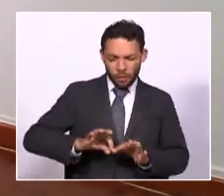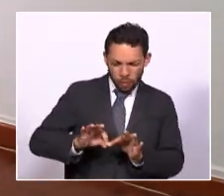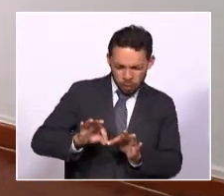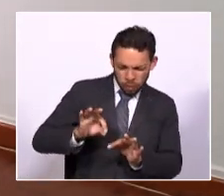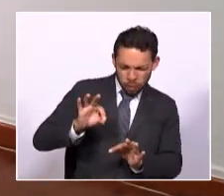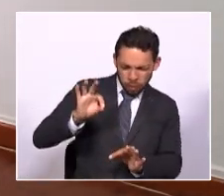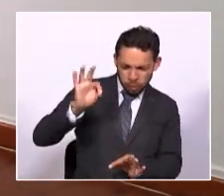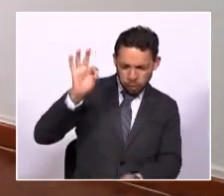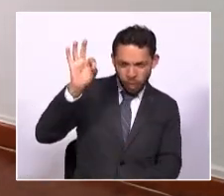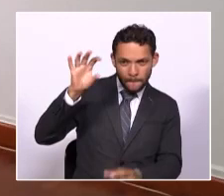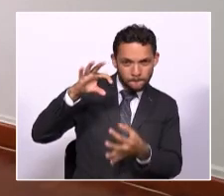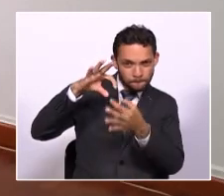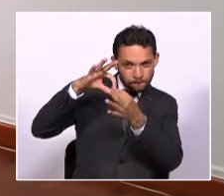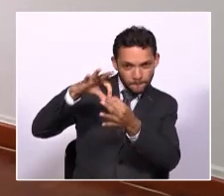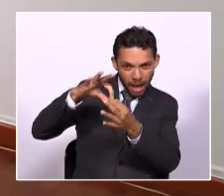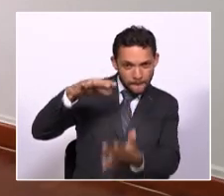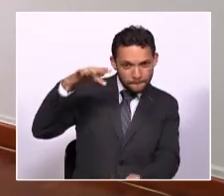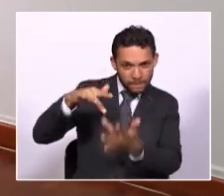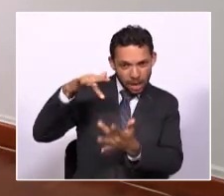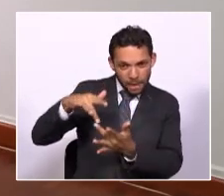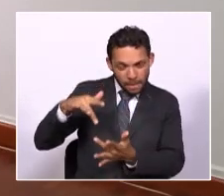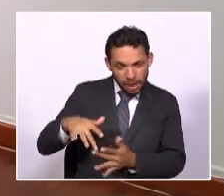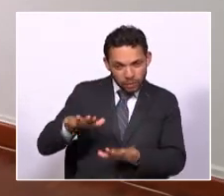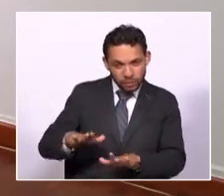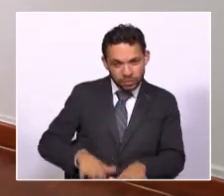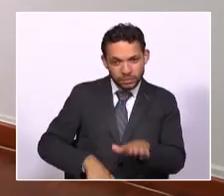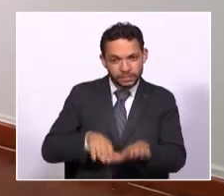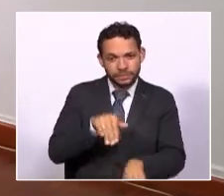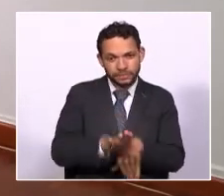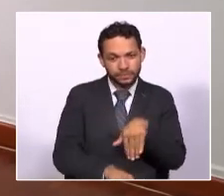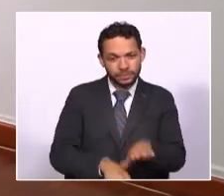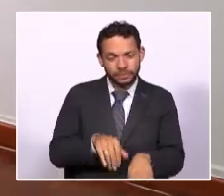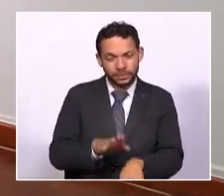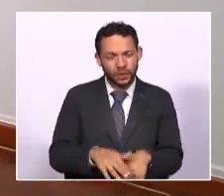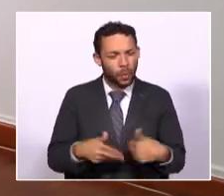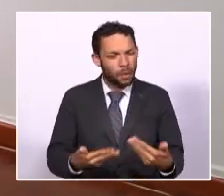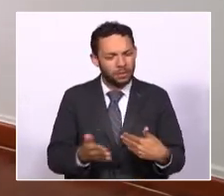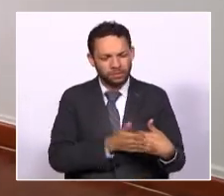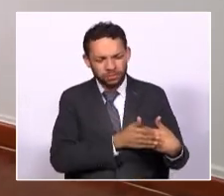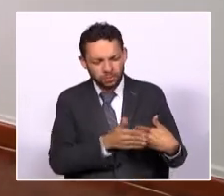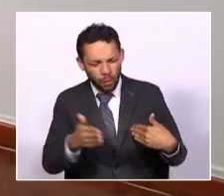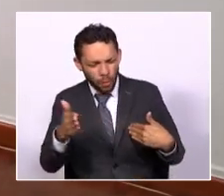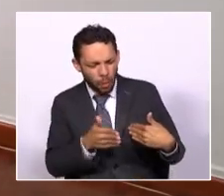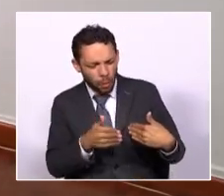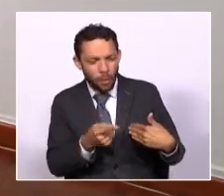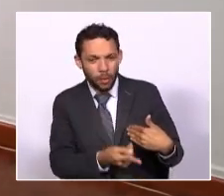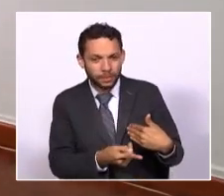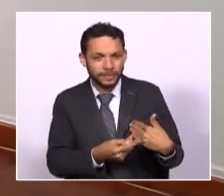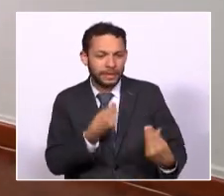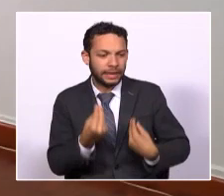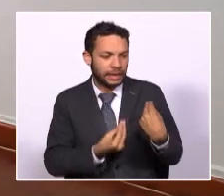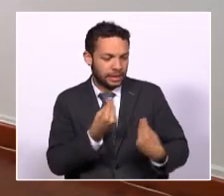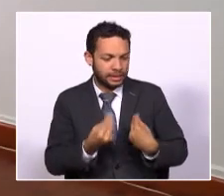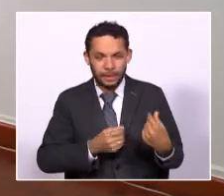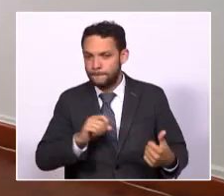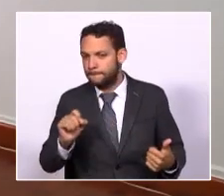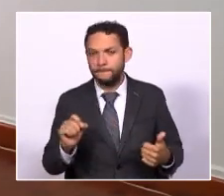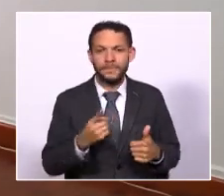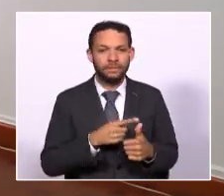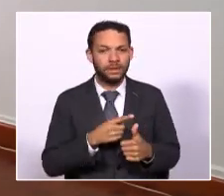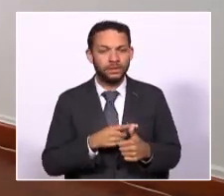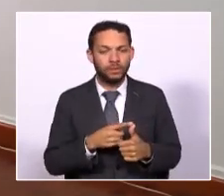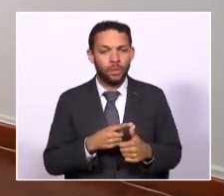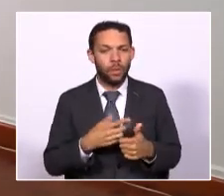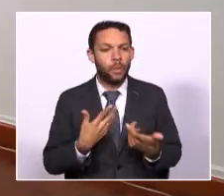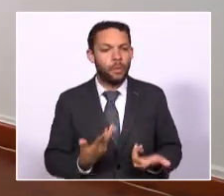extremidades. Una de las maneras para determinar el acortamiento es descartar primero que ese acortamiento se